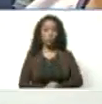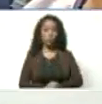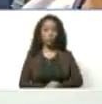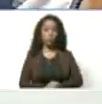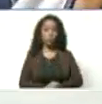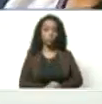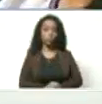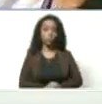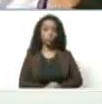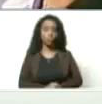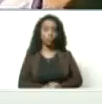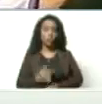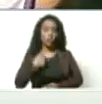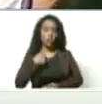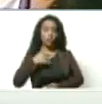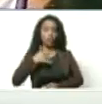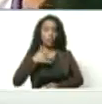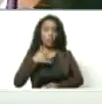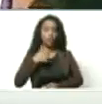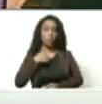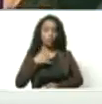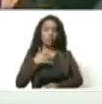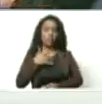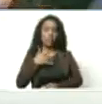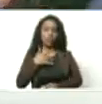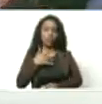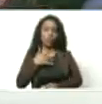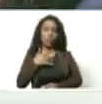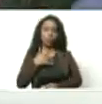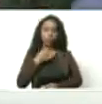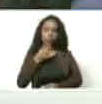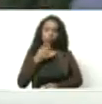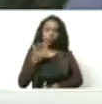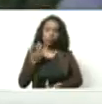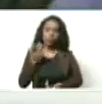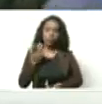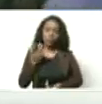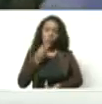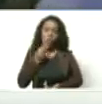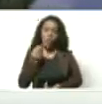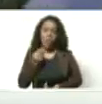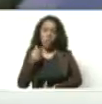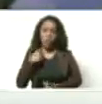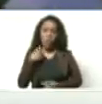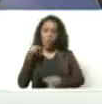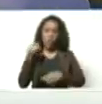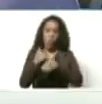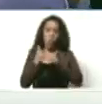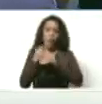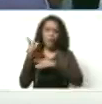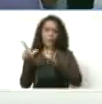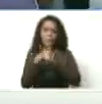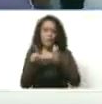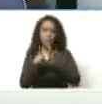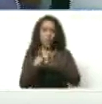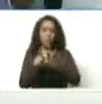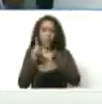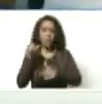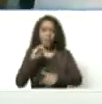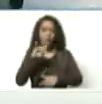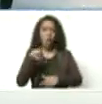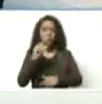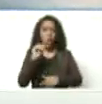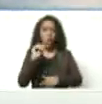y siento yo yo me siento muchachos es el liceísta del liceo josé ávalos